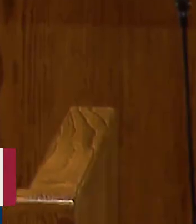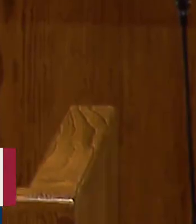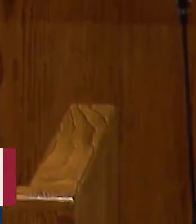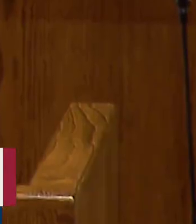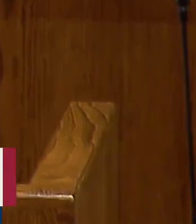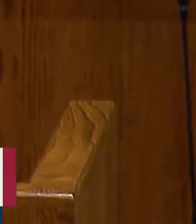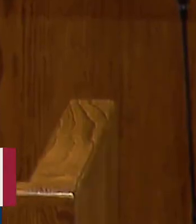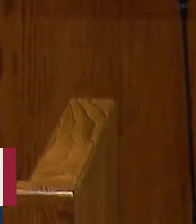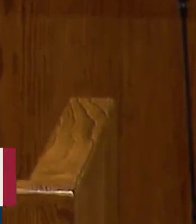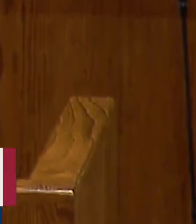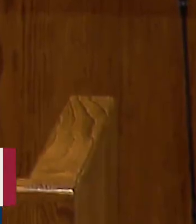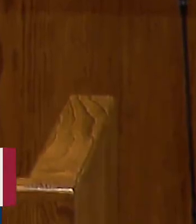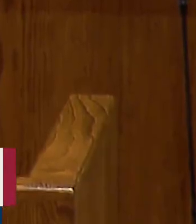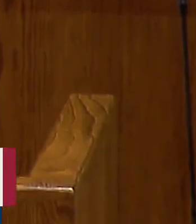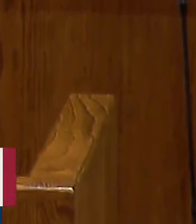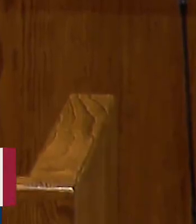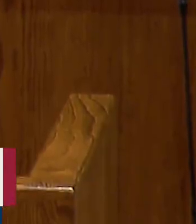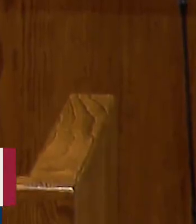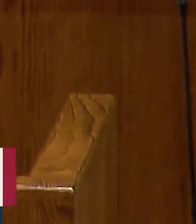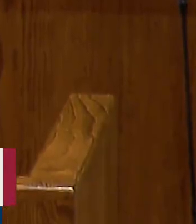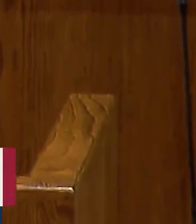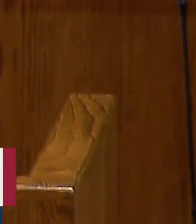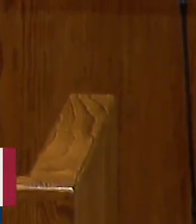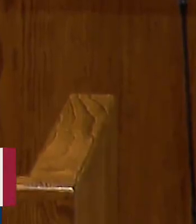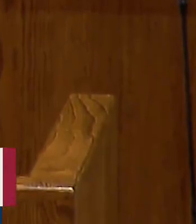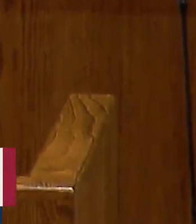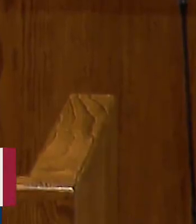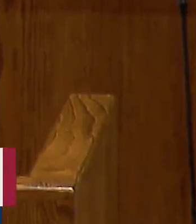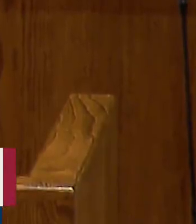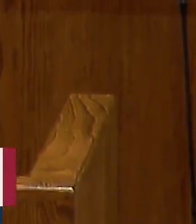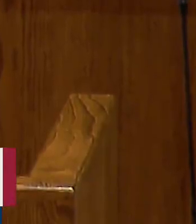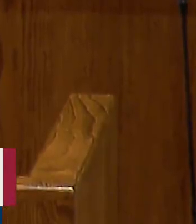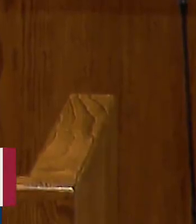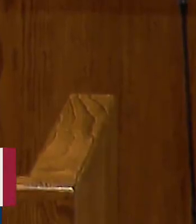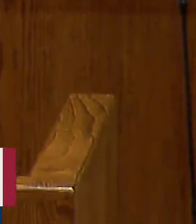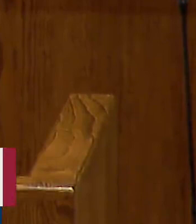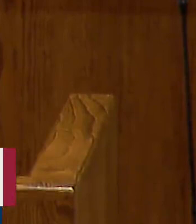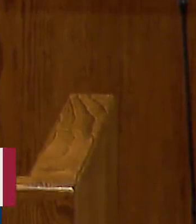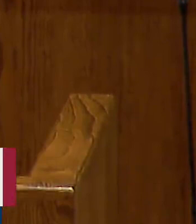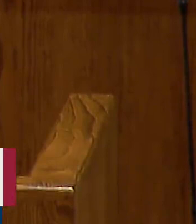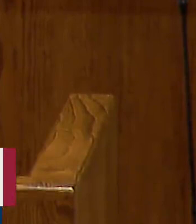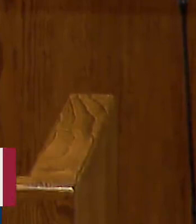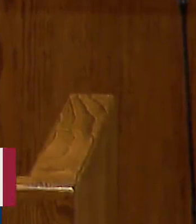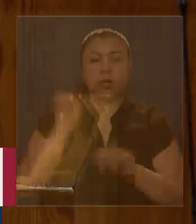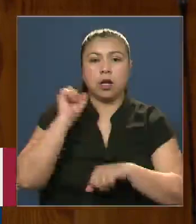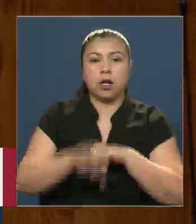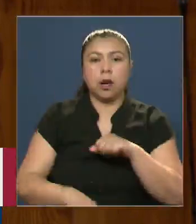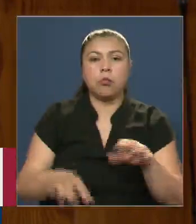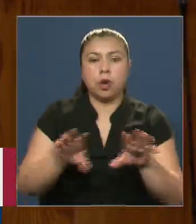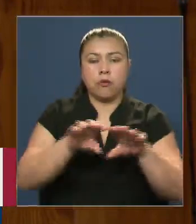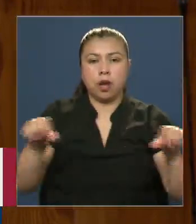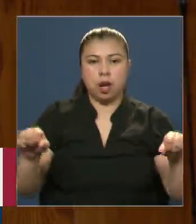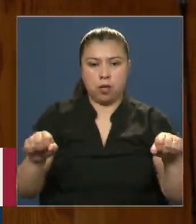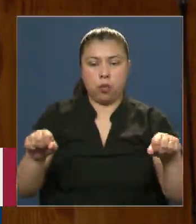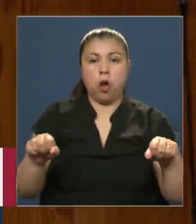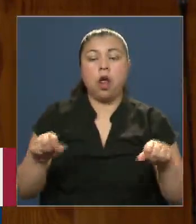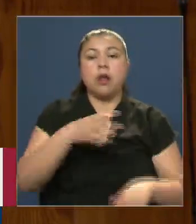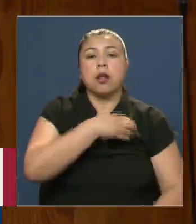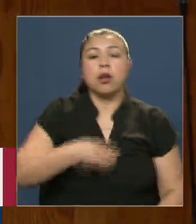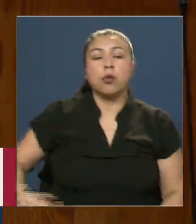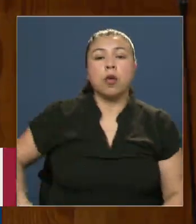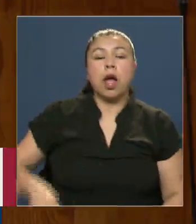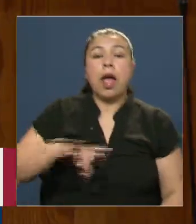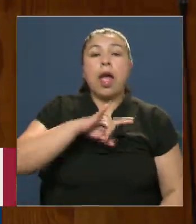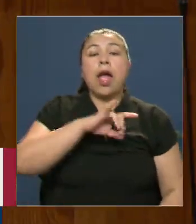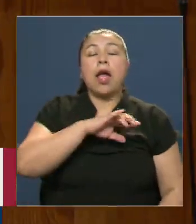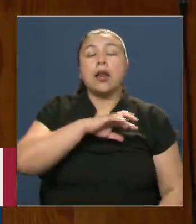Integración Latinoamericana, me ha correspondido informar a la sala el proyecto que aprueba el acuerdo entre el Gobierno de la